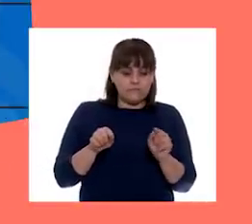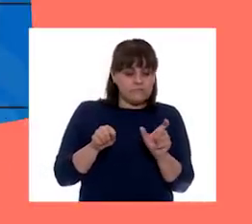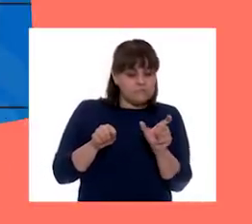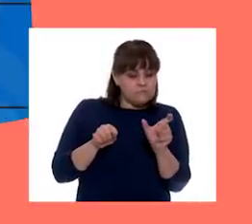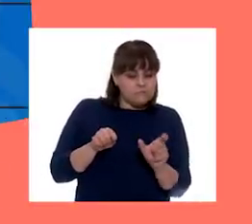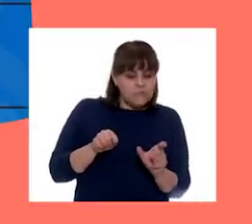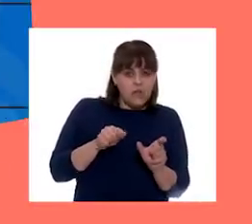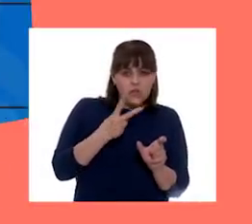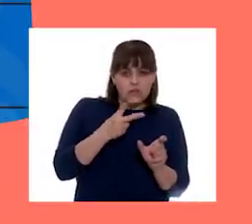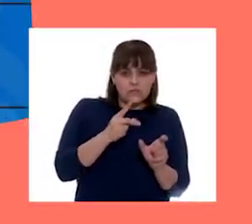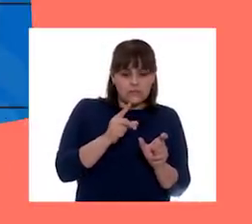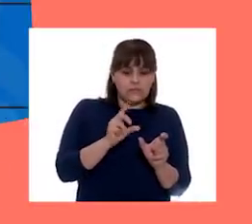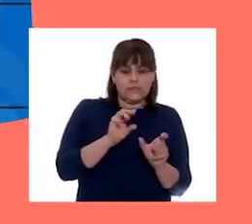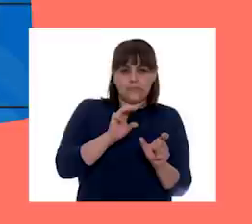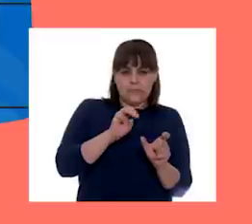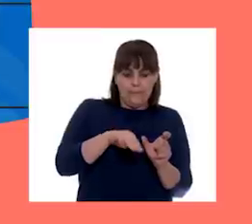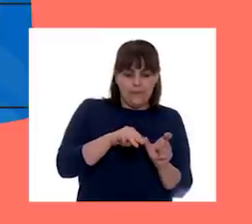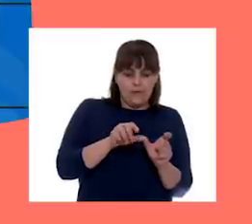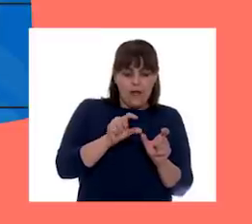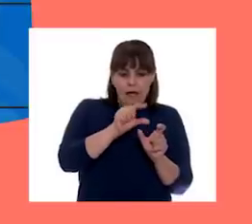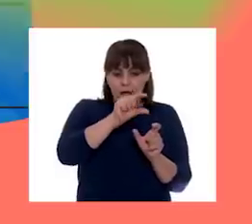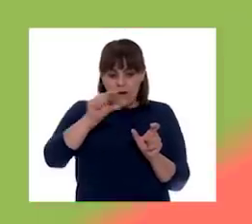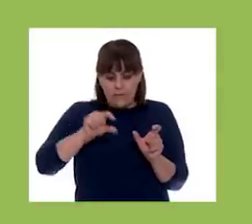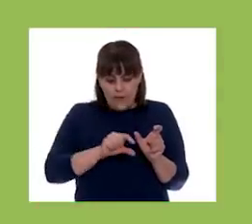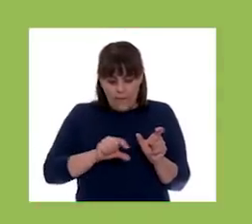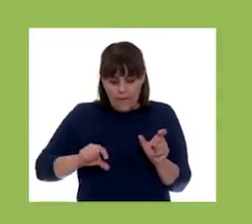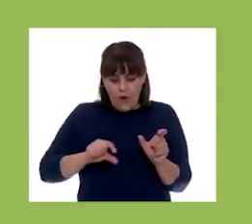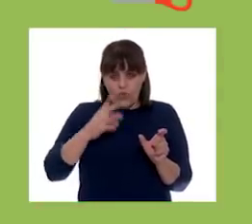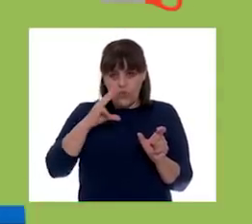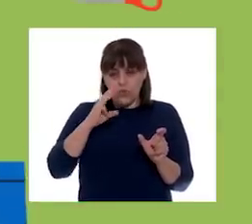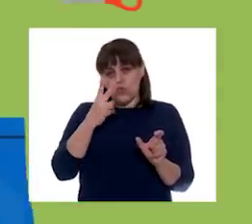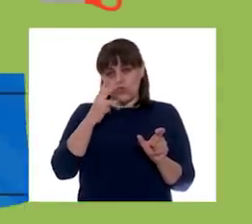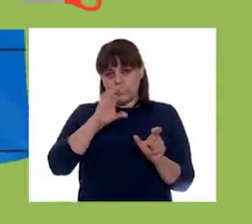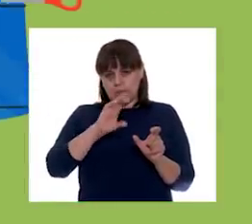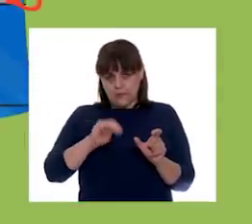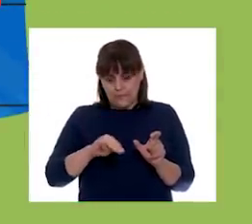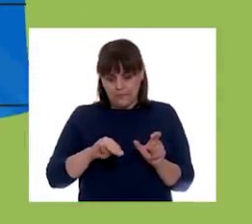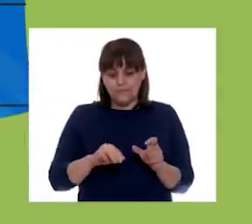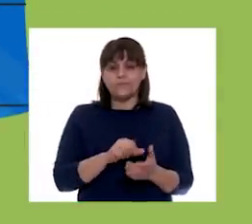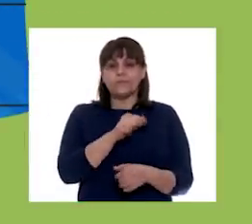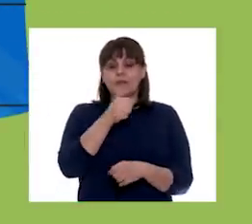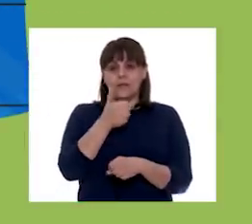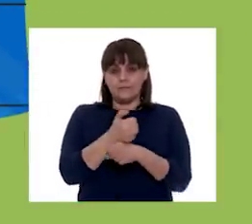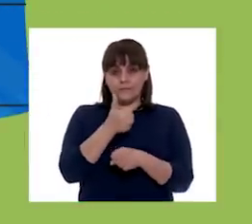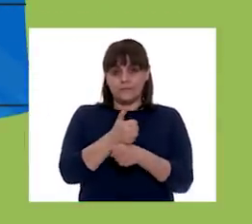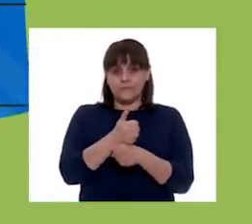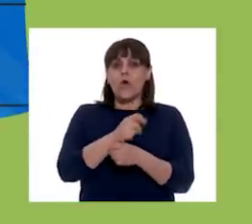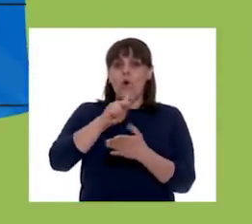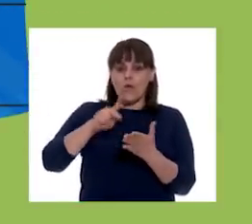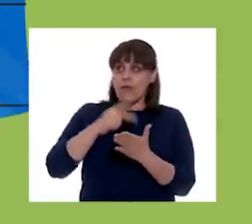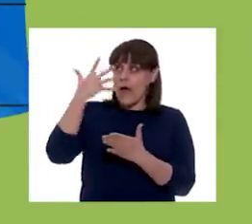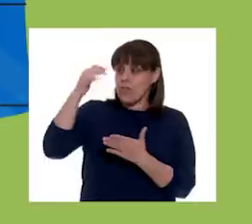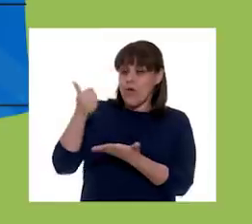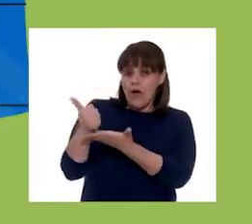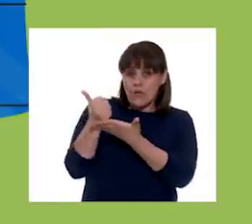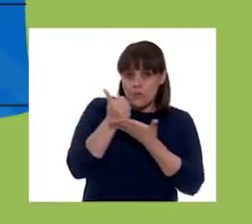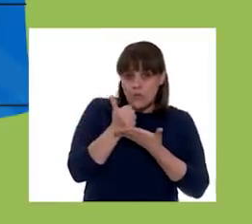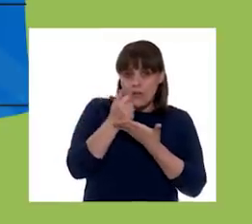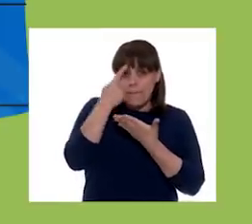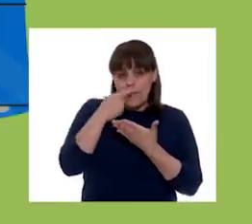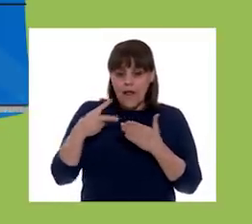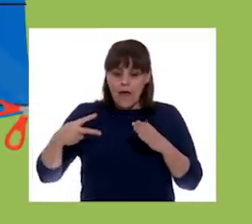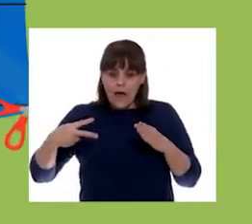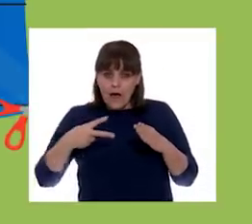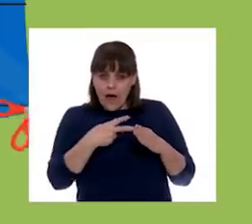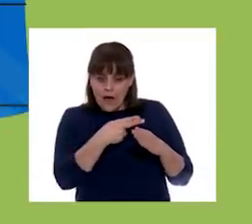2 centímetros de alto arriba y abajo. 6. Nuevamente pide ayuda a un adulto para recortar